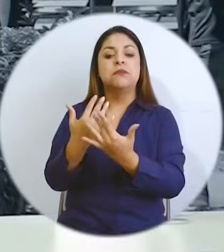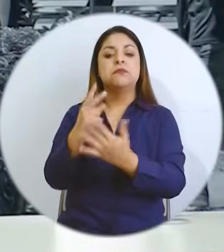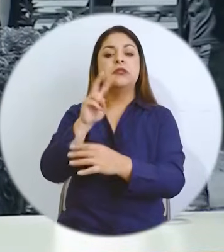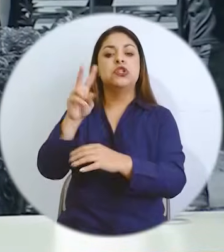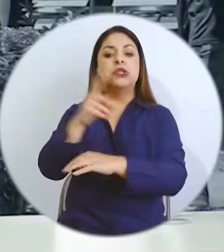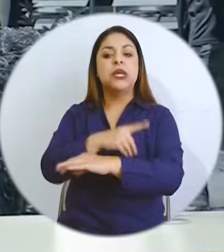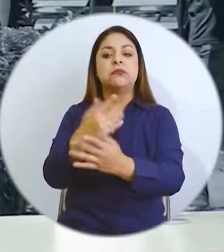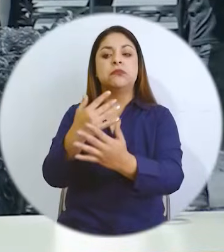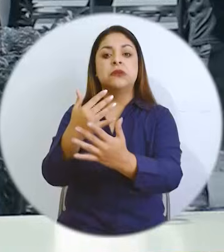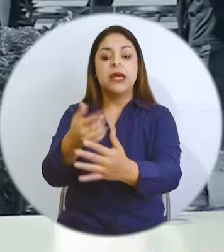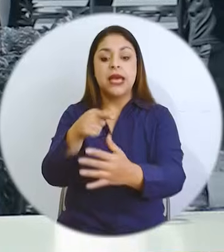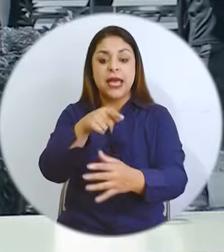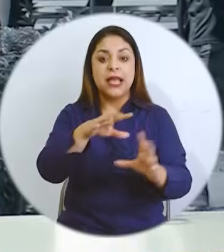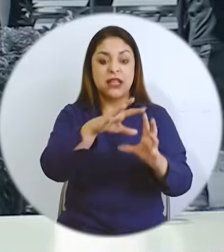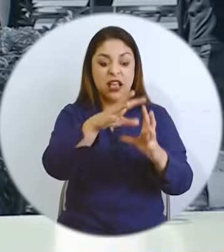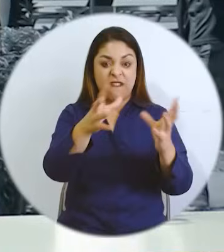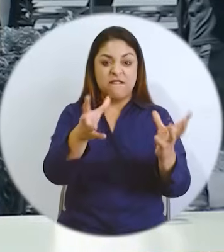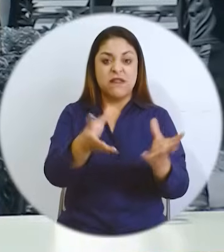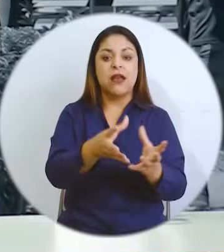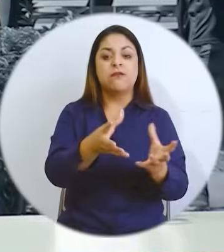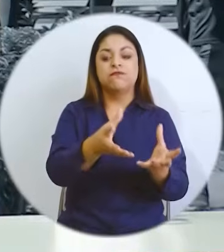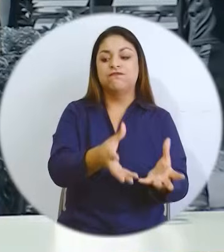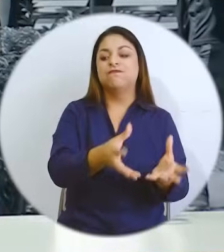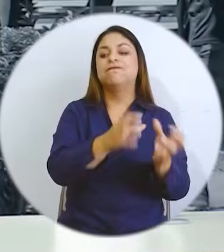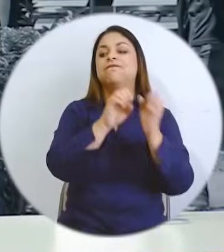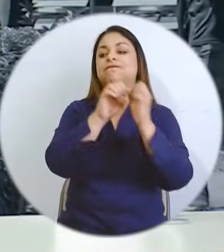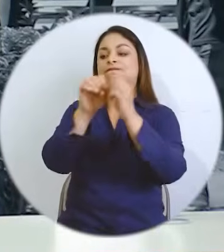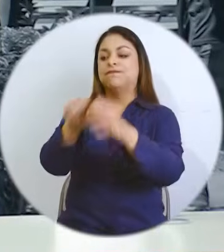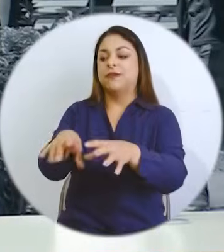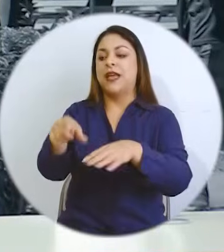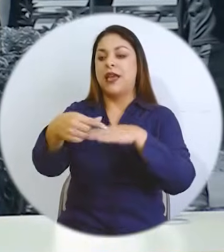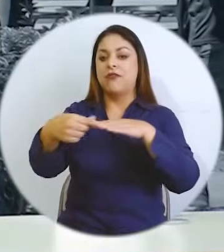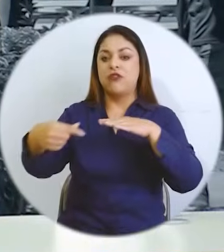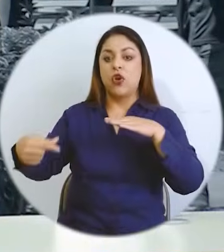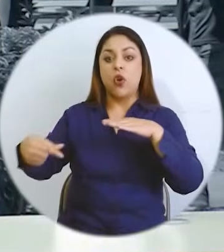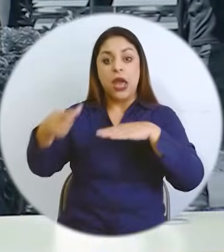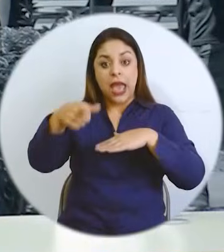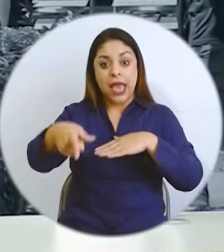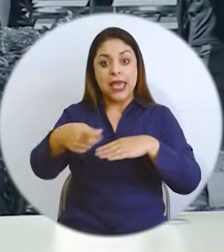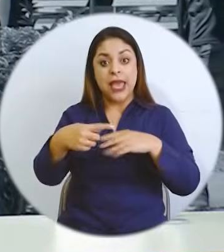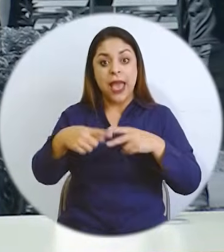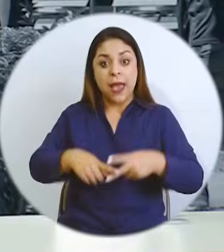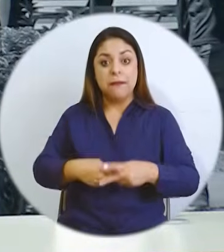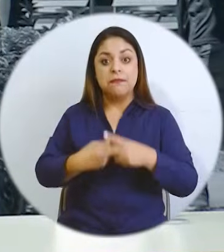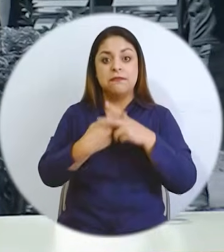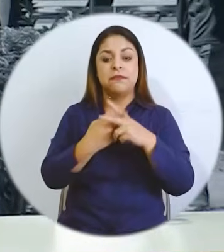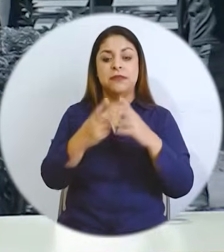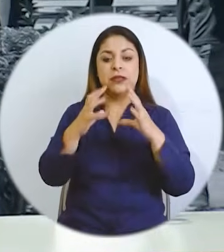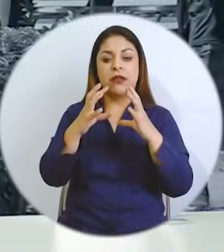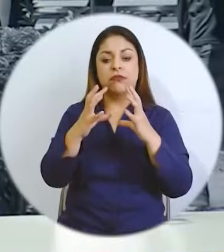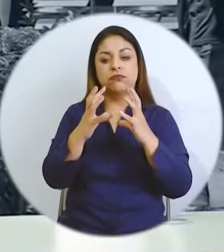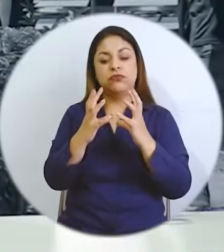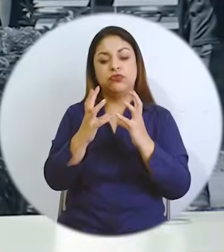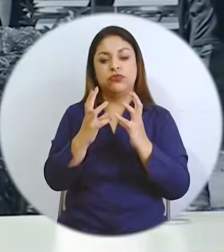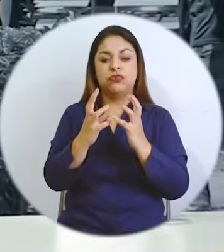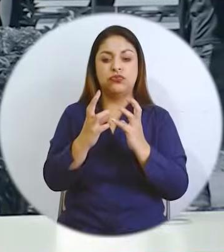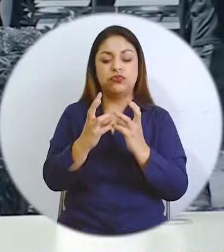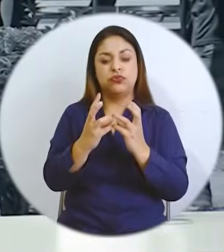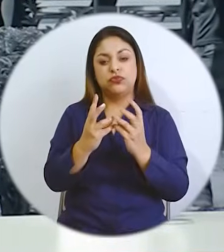Se esperan 22 días y luego esas mismas esferas se van y se lanzan al río, y ahí cuando se empiezan